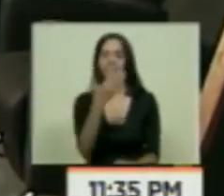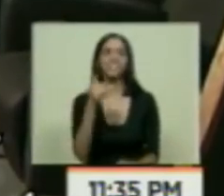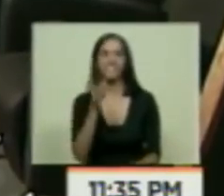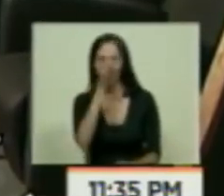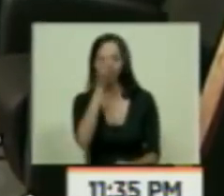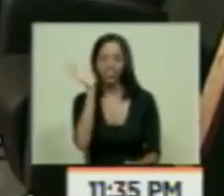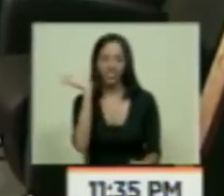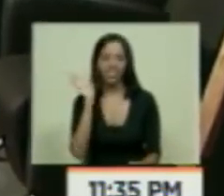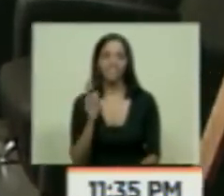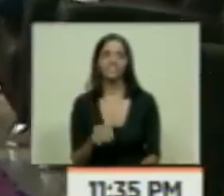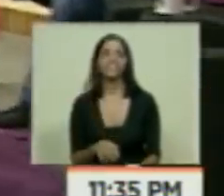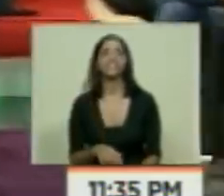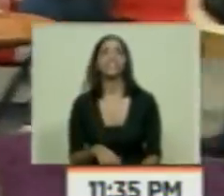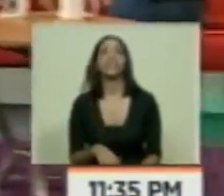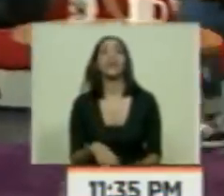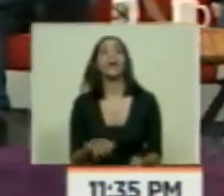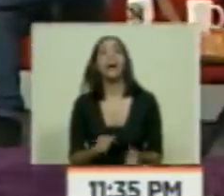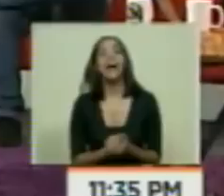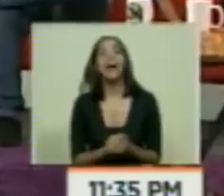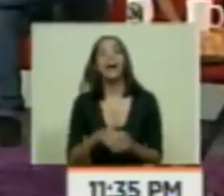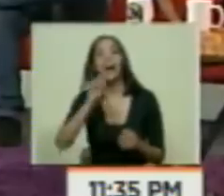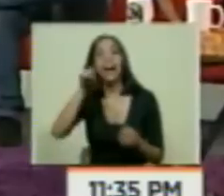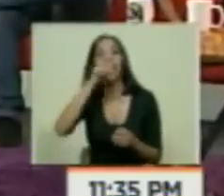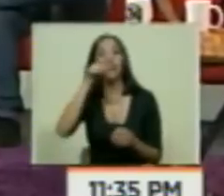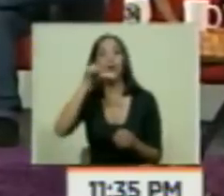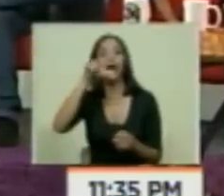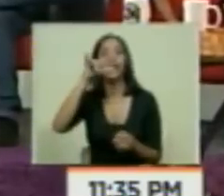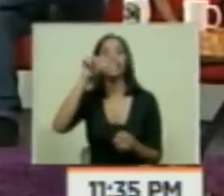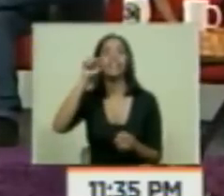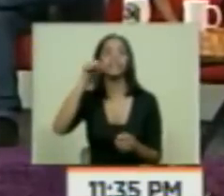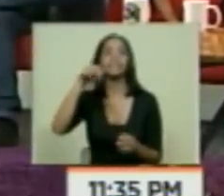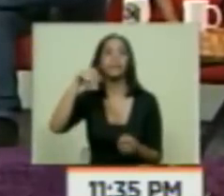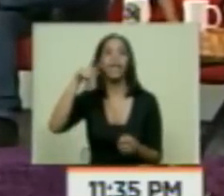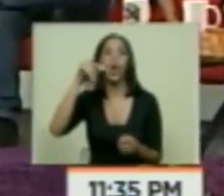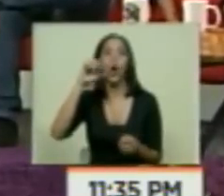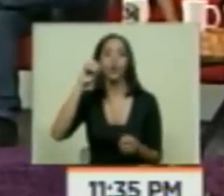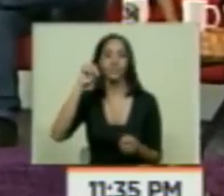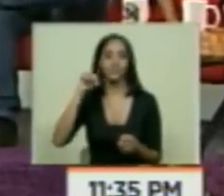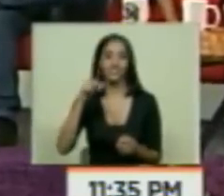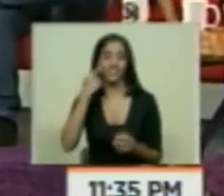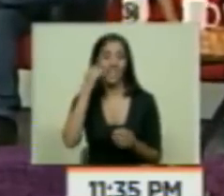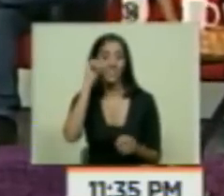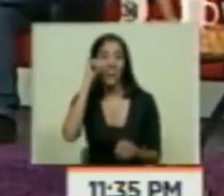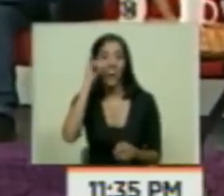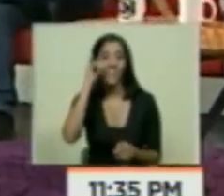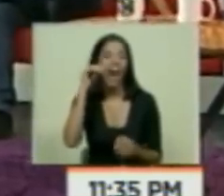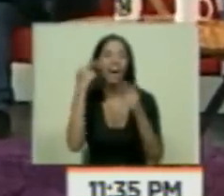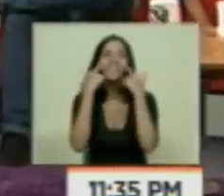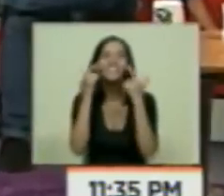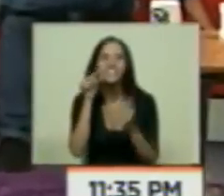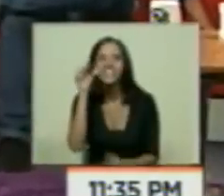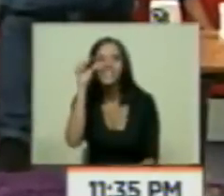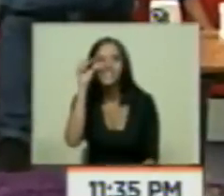Yo con el señor de edad. Arroba Lipelón. Mira, Mango, mira. Mango, no lee de ahí.